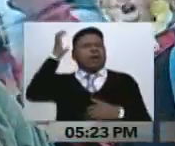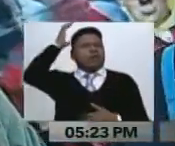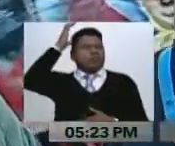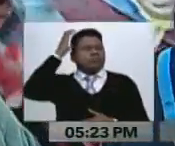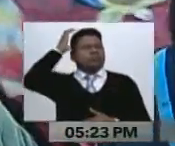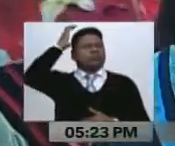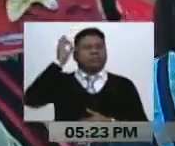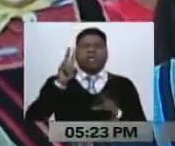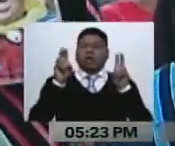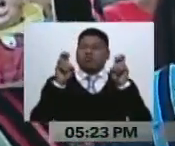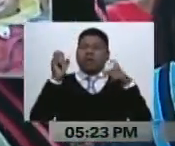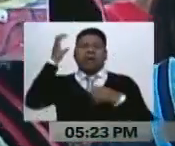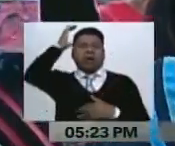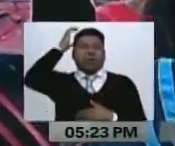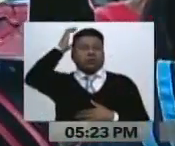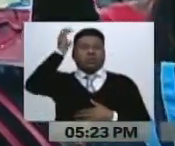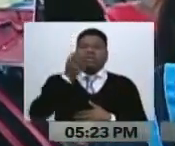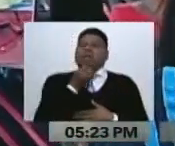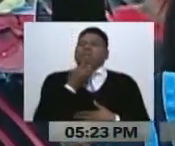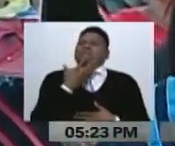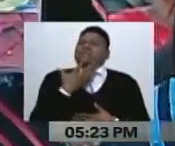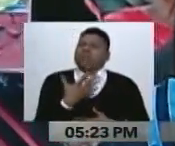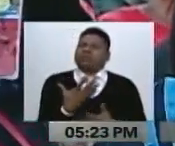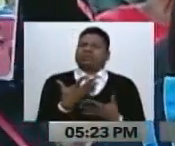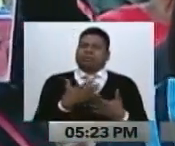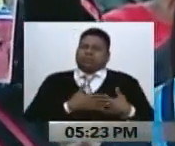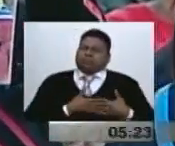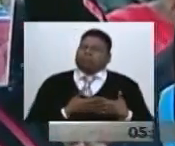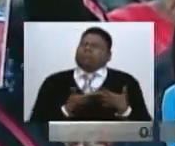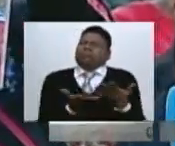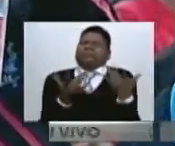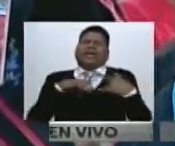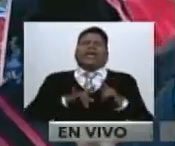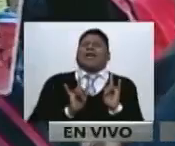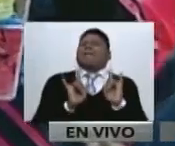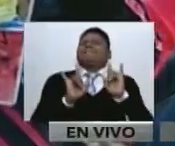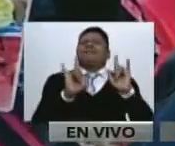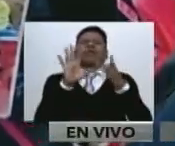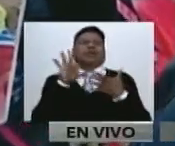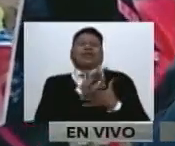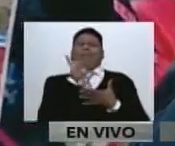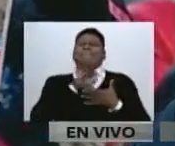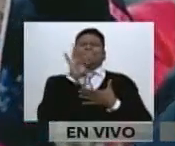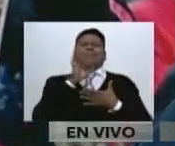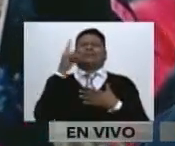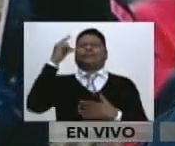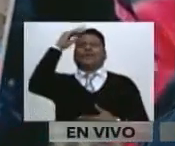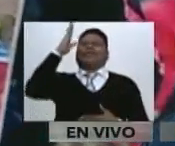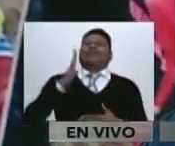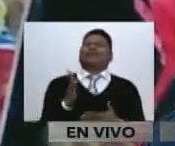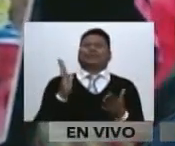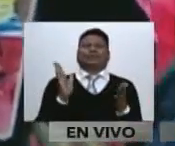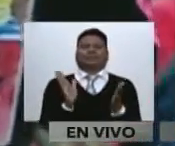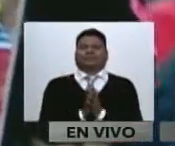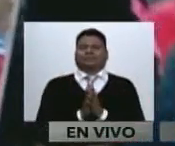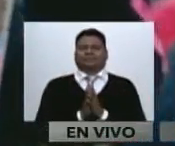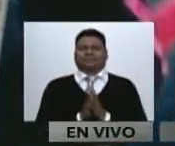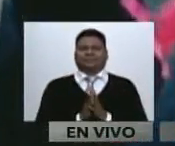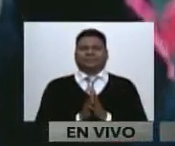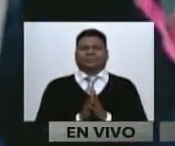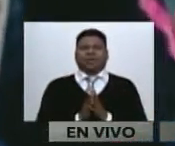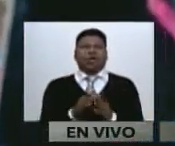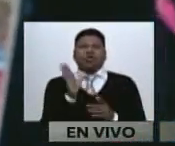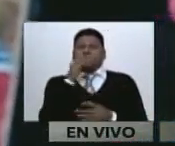una nueva conciencia desde la bondad, desde el amor, desde el Espíritu de Dios. No hay